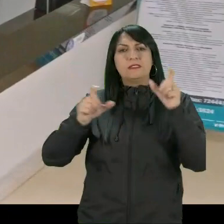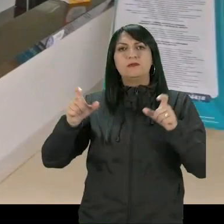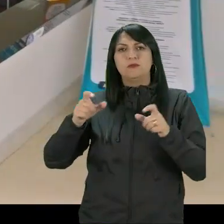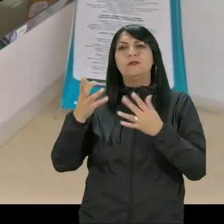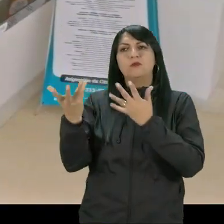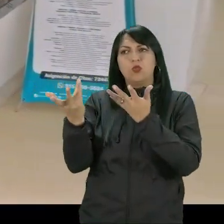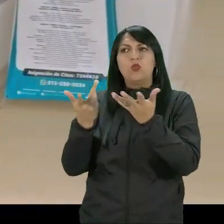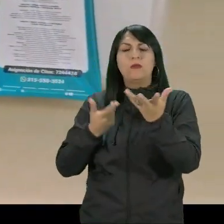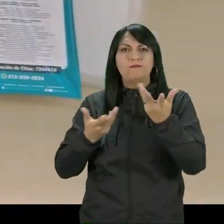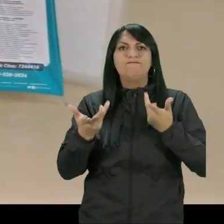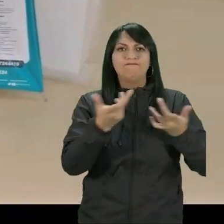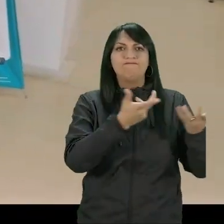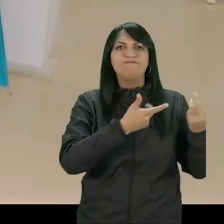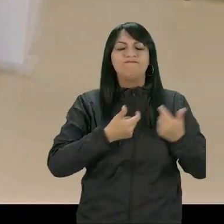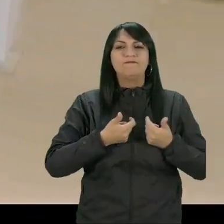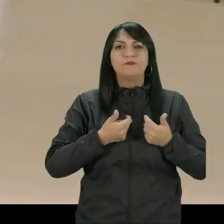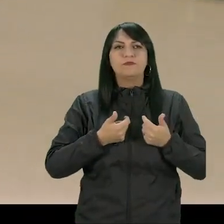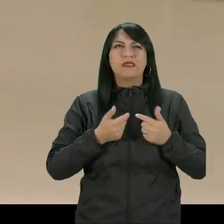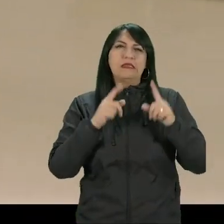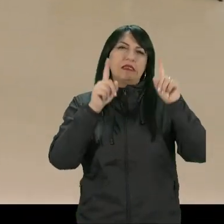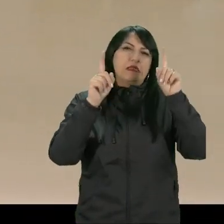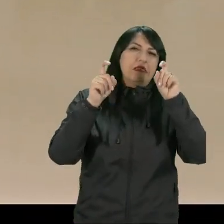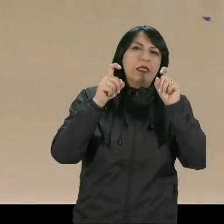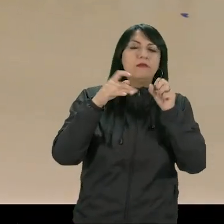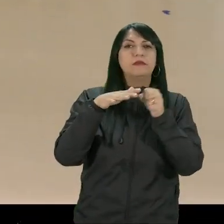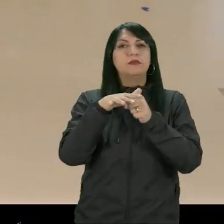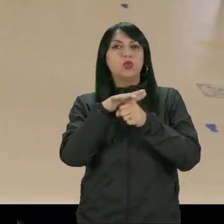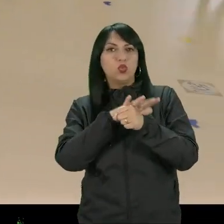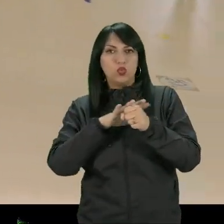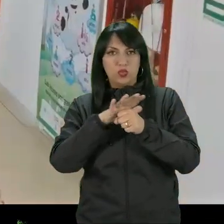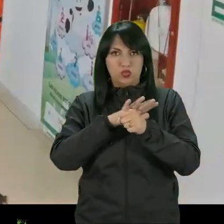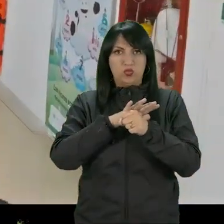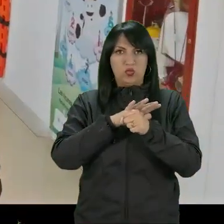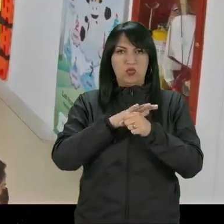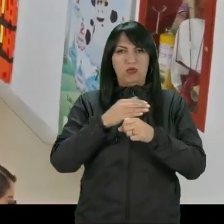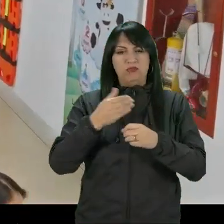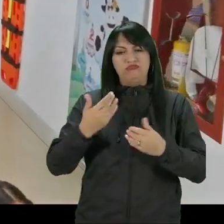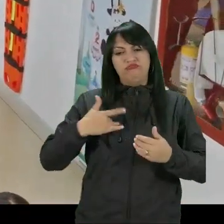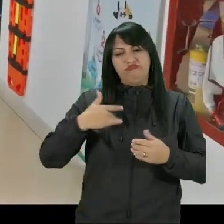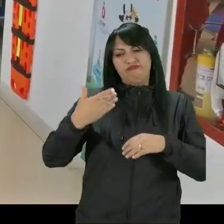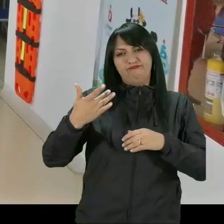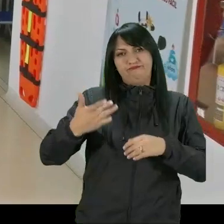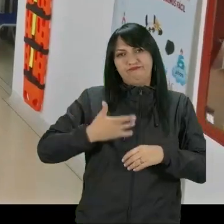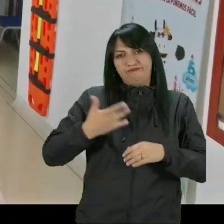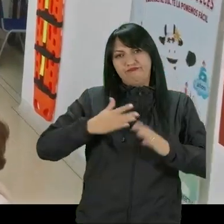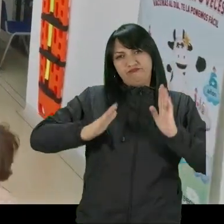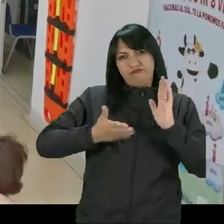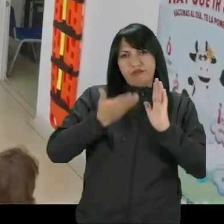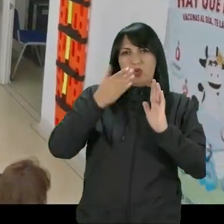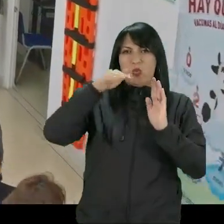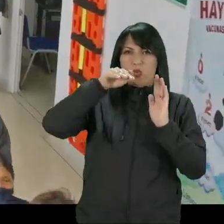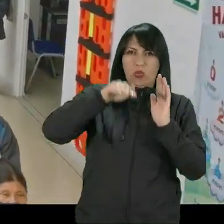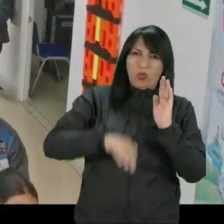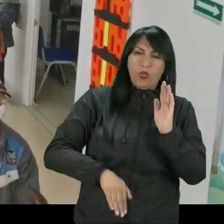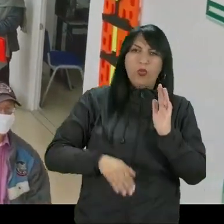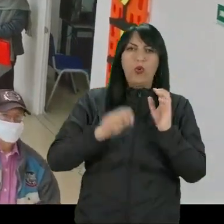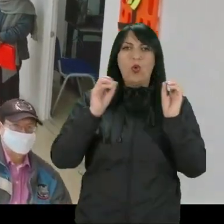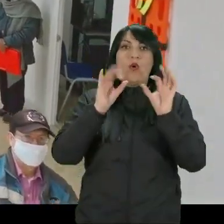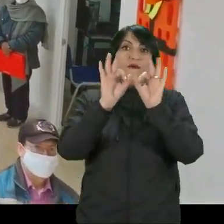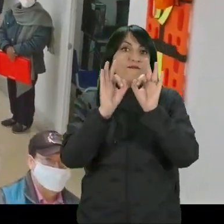ha consultado bastante con tema relacionados a situaciones relacionadas bajo estado de ánimo